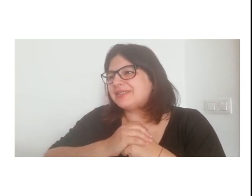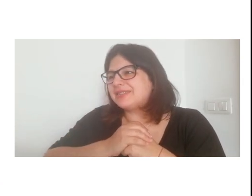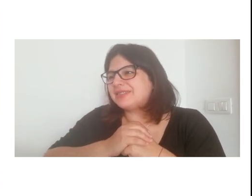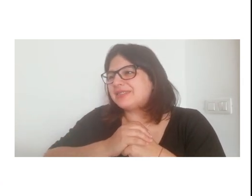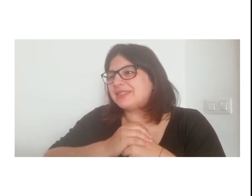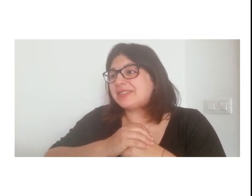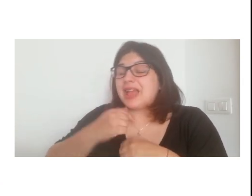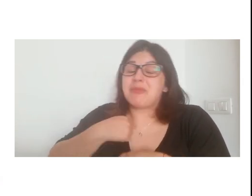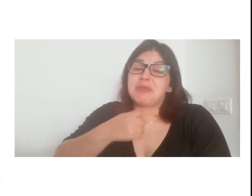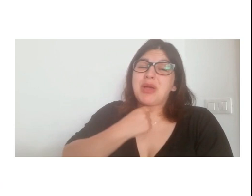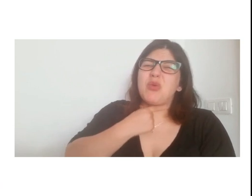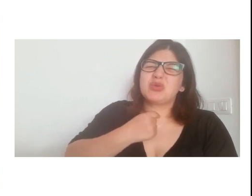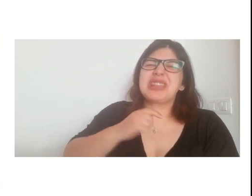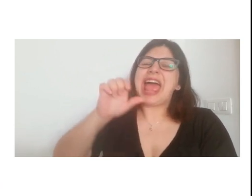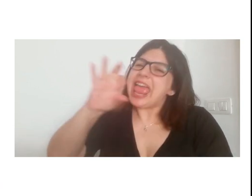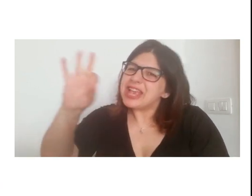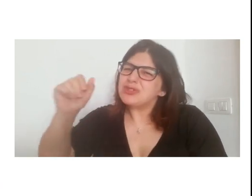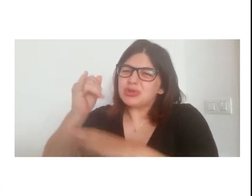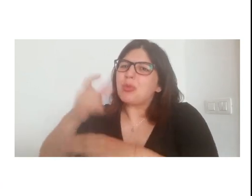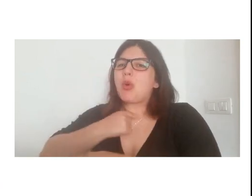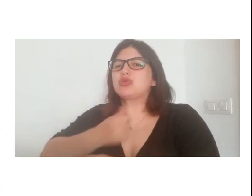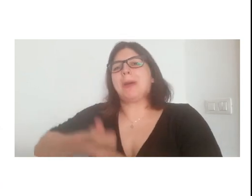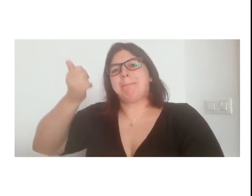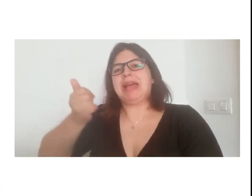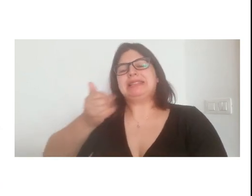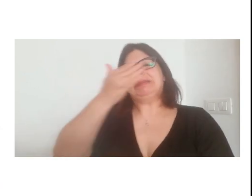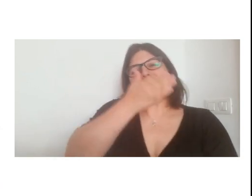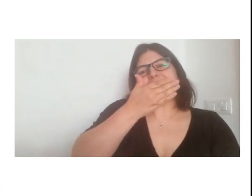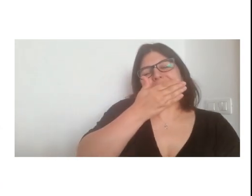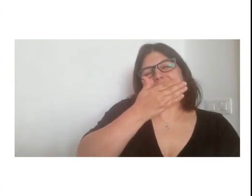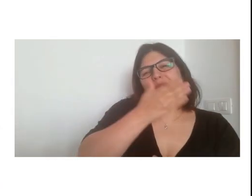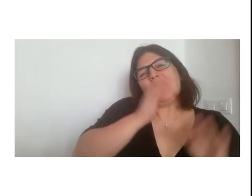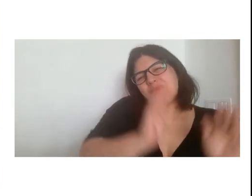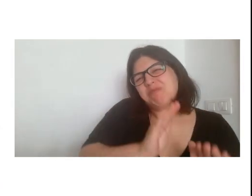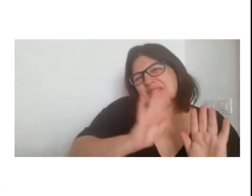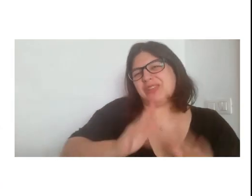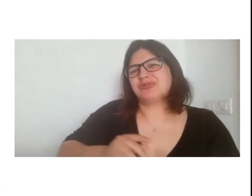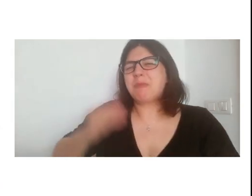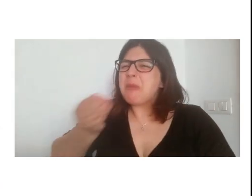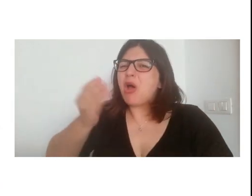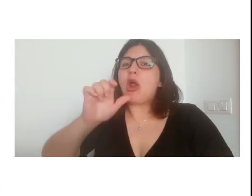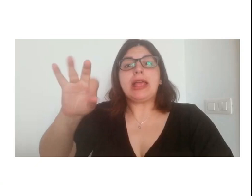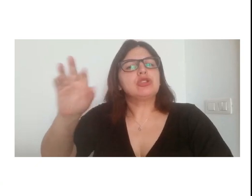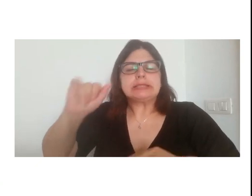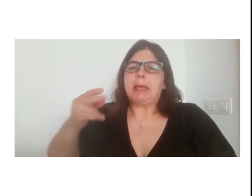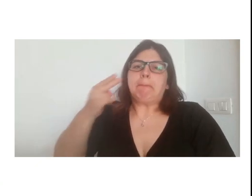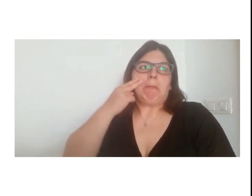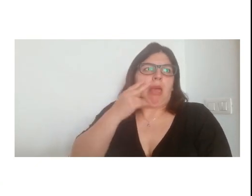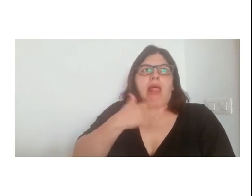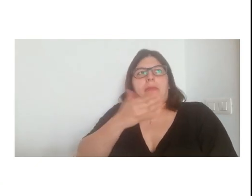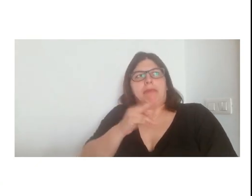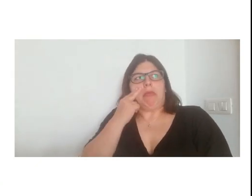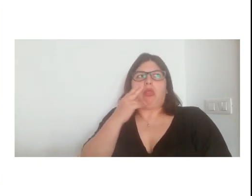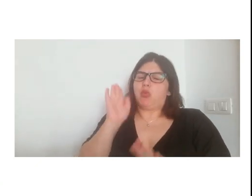Pois a mí gustame máis a iso que o colexio. É moito máis organizado. É moito mellor a iso. Aunque vos metan moitísimo medo sobre os profesores